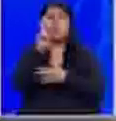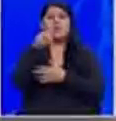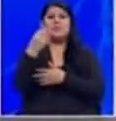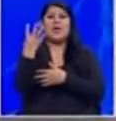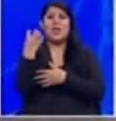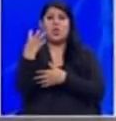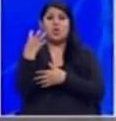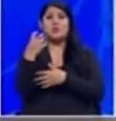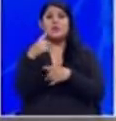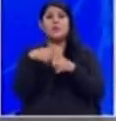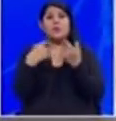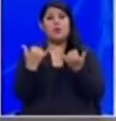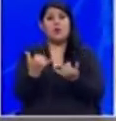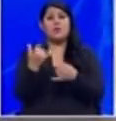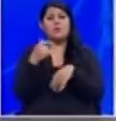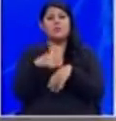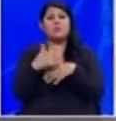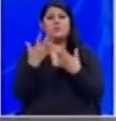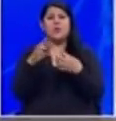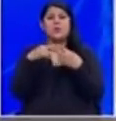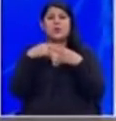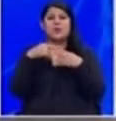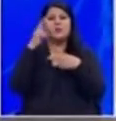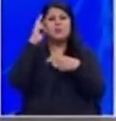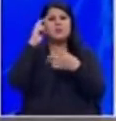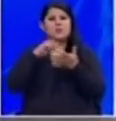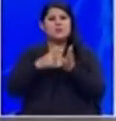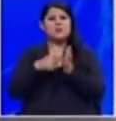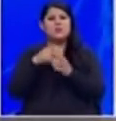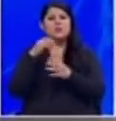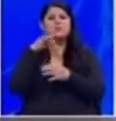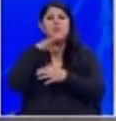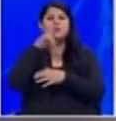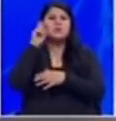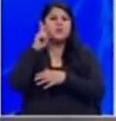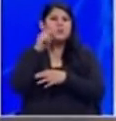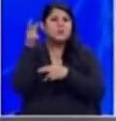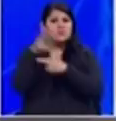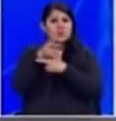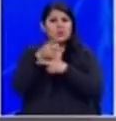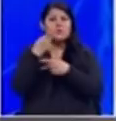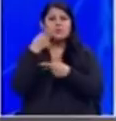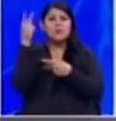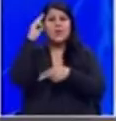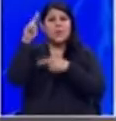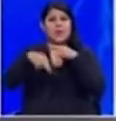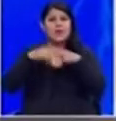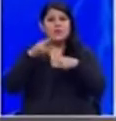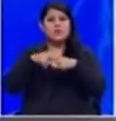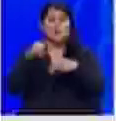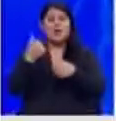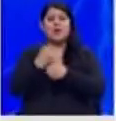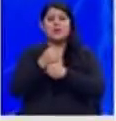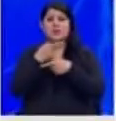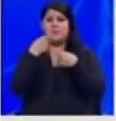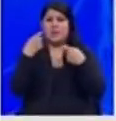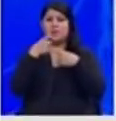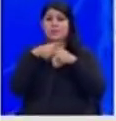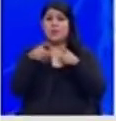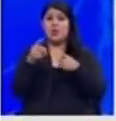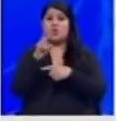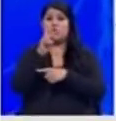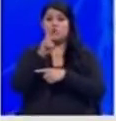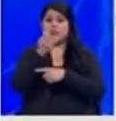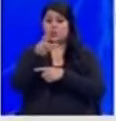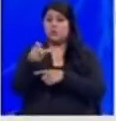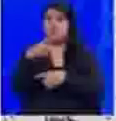este caso tendría relación con una red de pornografía infantil transnacional desarticulada en marzo de este año pues dos de